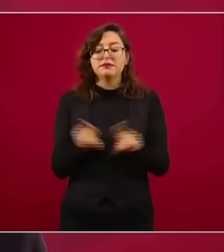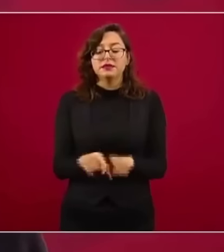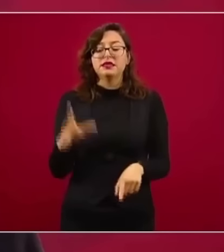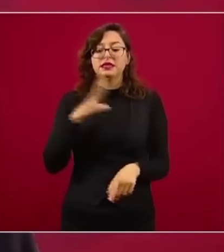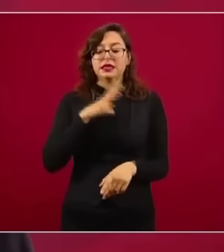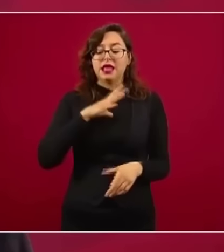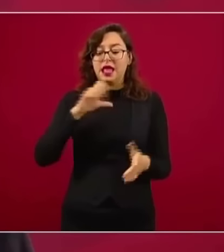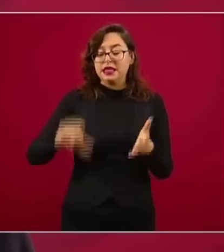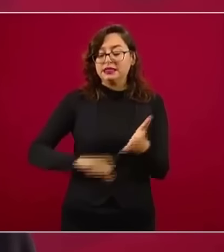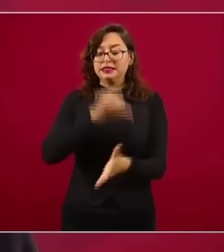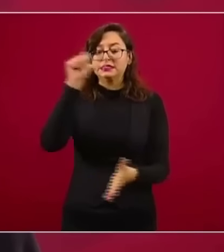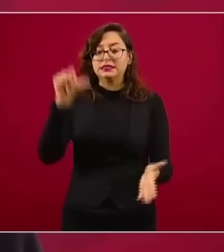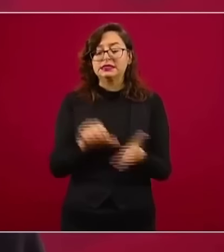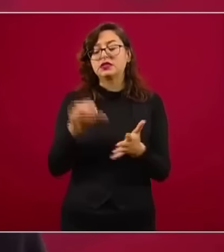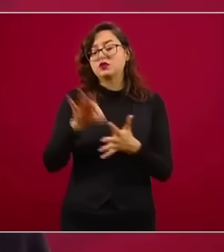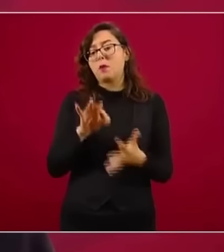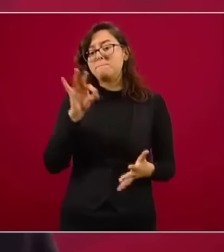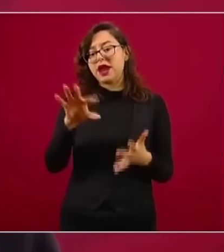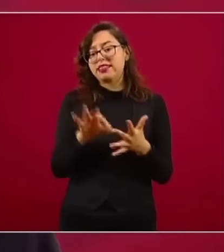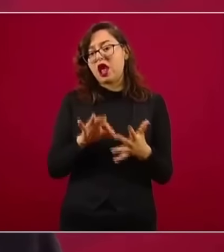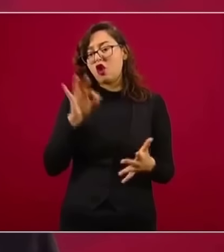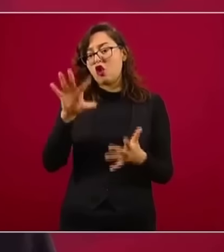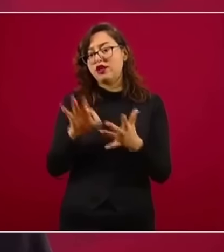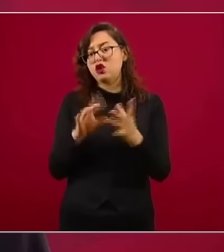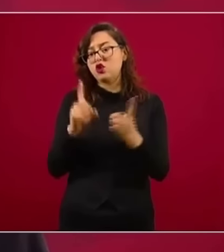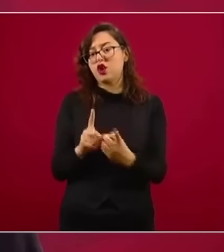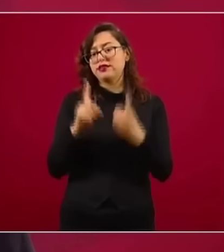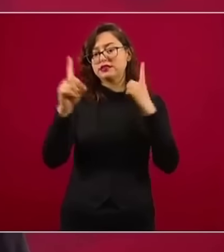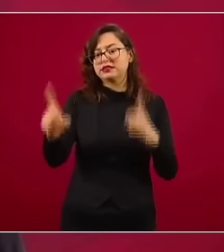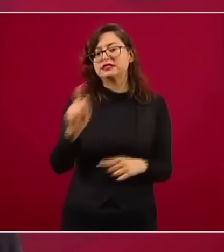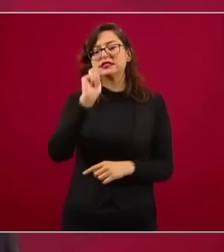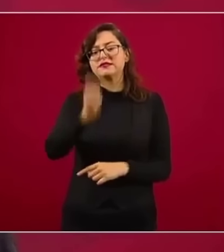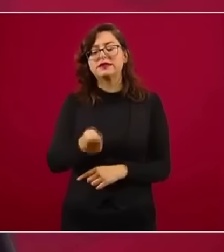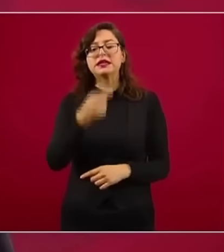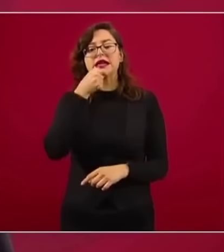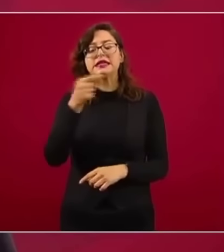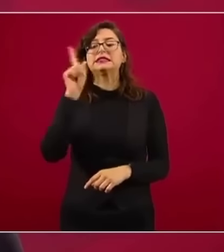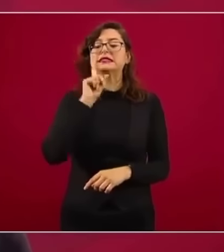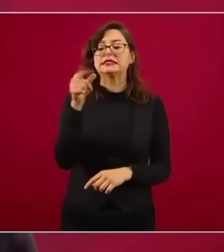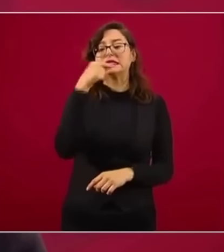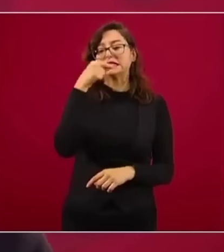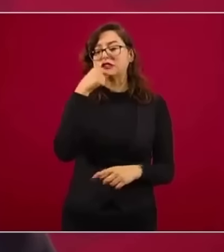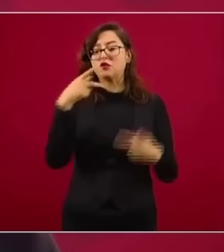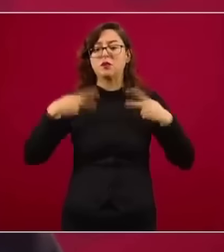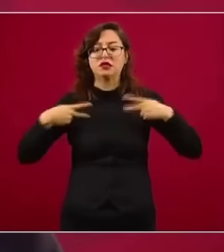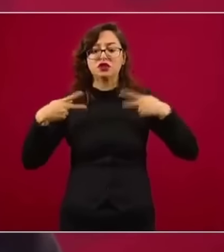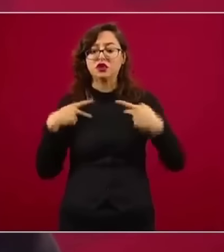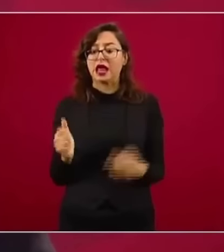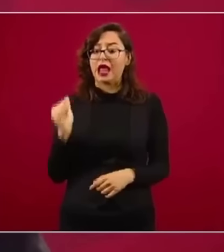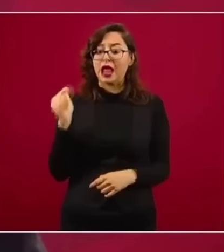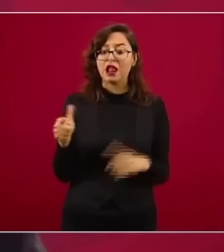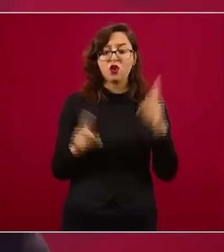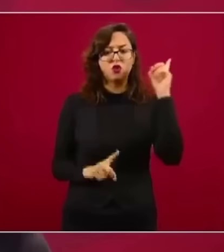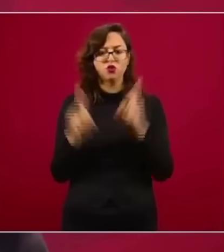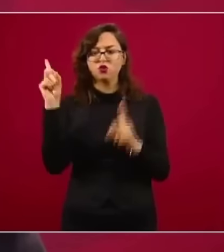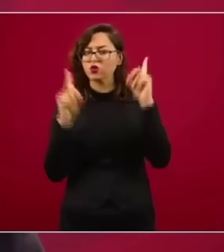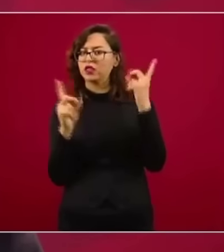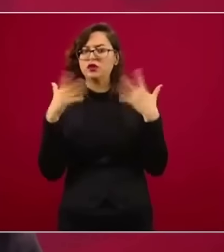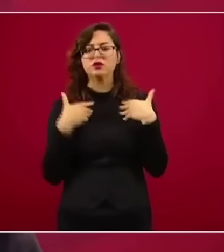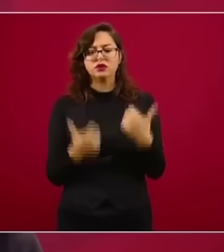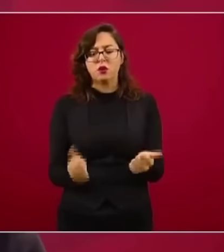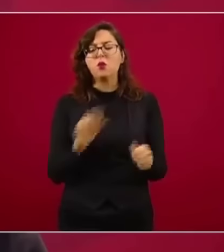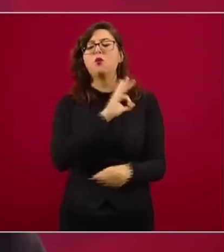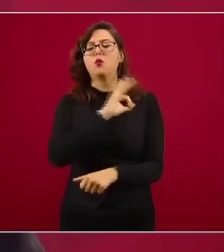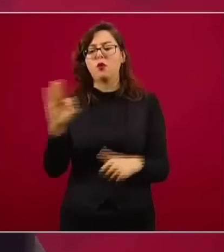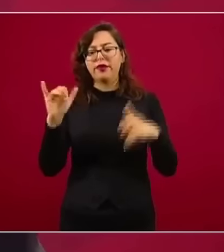a distancia. Esto quiere decir que cualquier persona, cualquier niña, cualquier niño que tenga dudas sobre sus clases puede